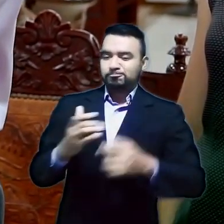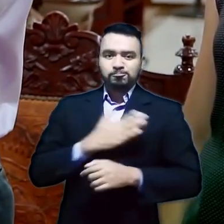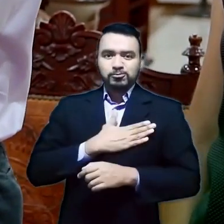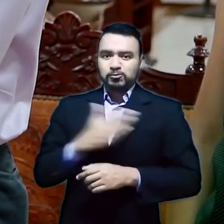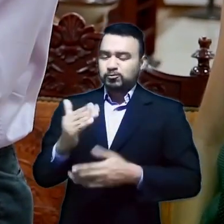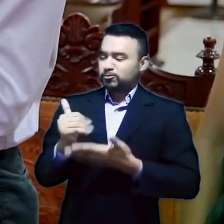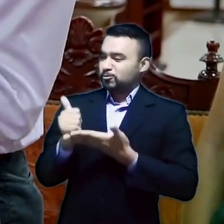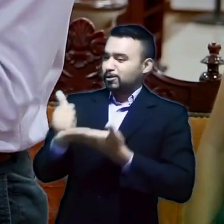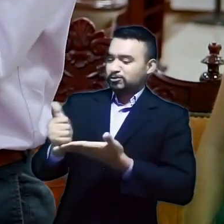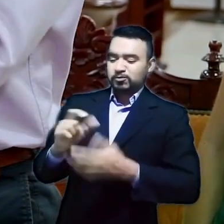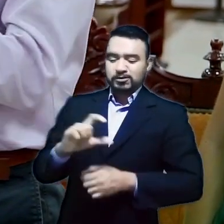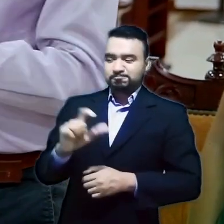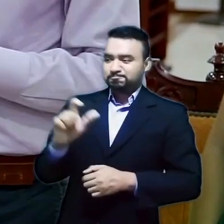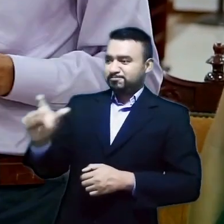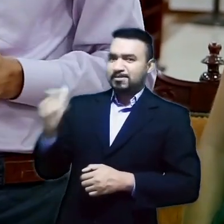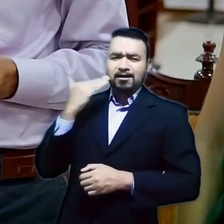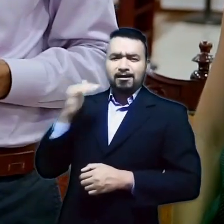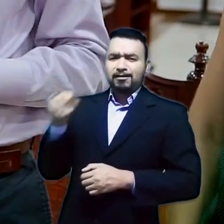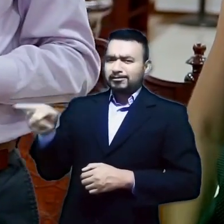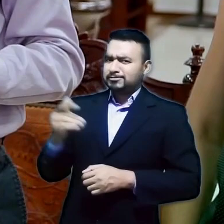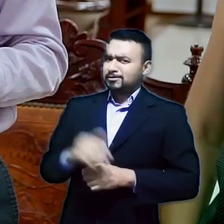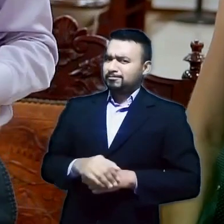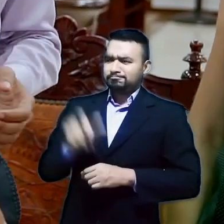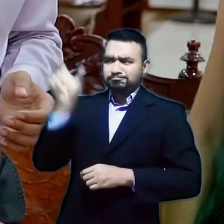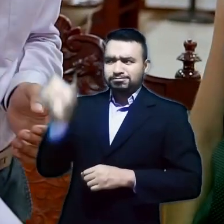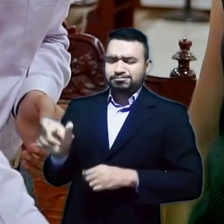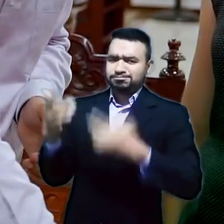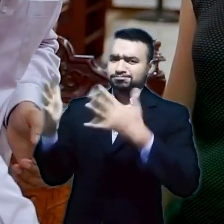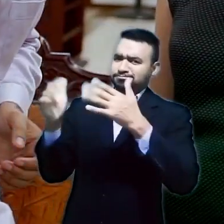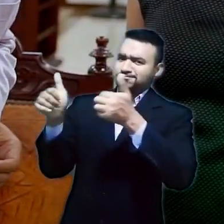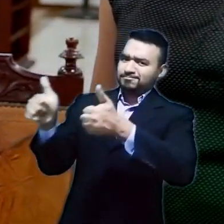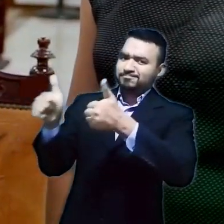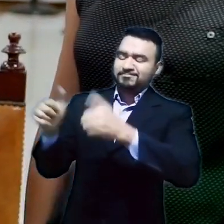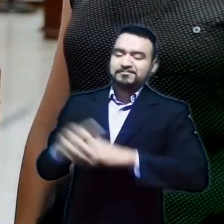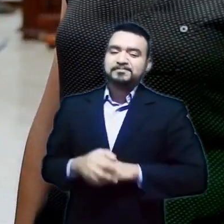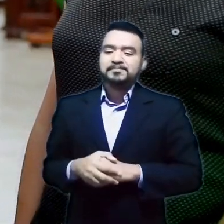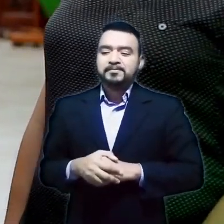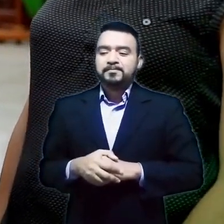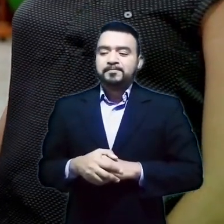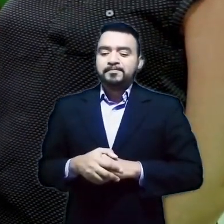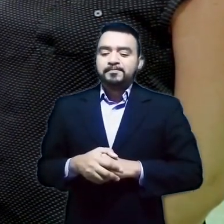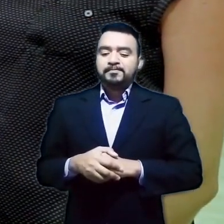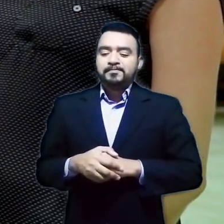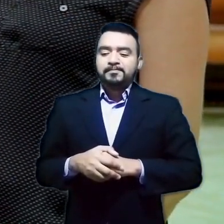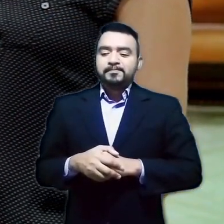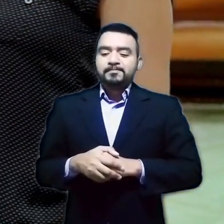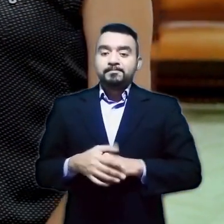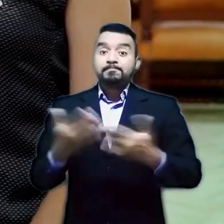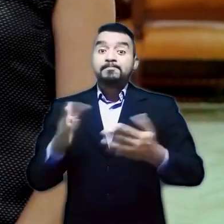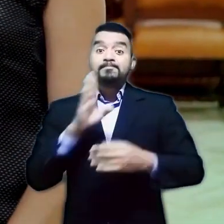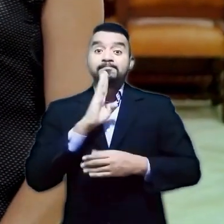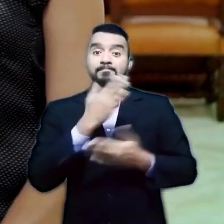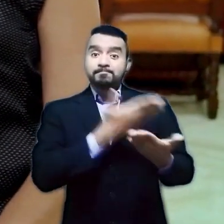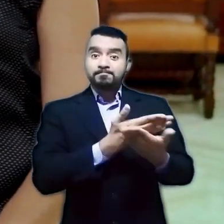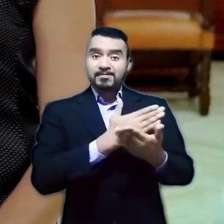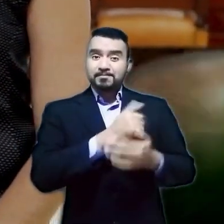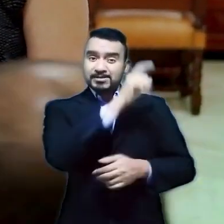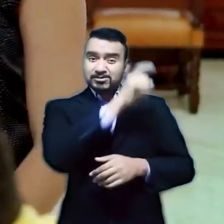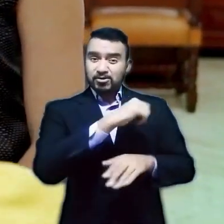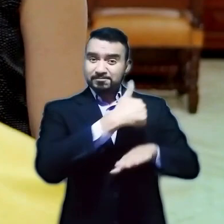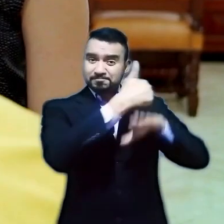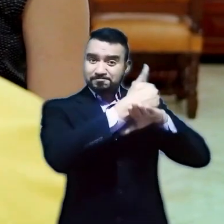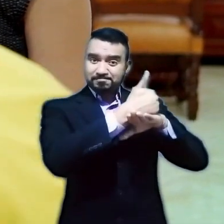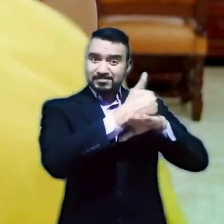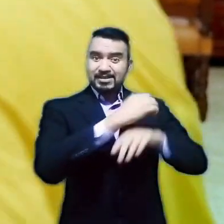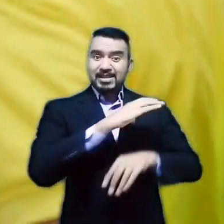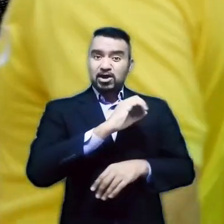de poderle ayudar a una envigadeña también ejemplar, y le entregamos en compañía de la Cooperativa Financiera de